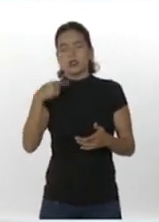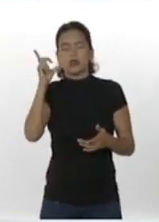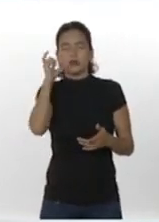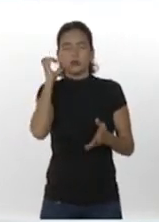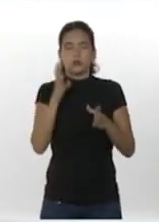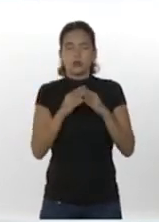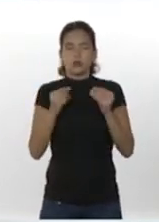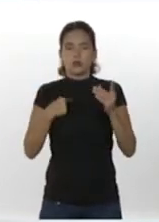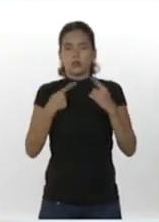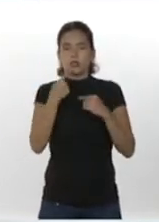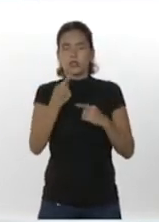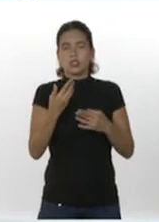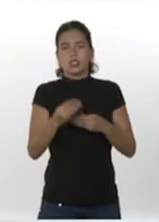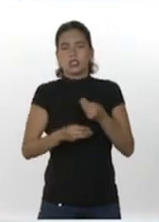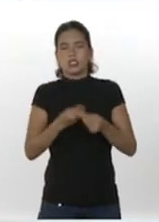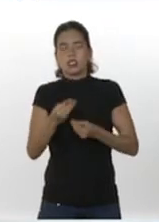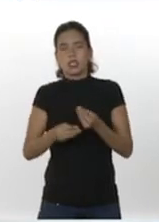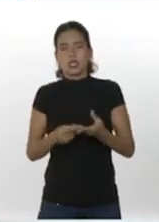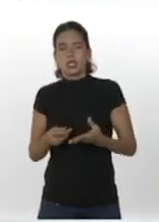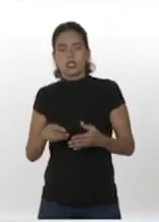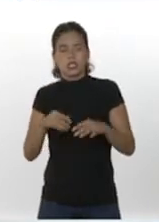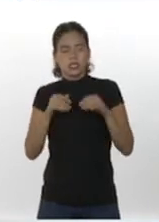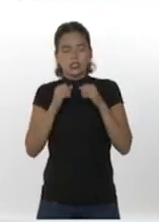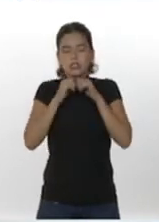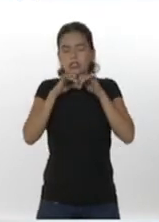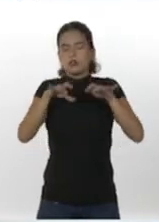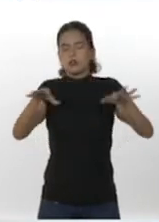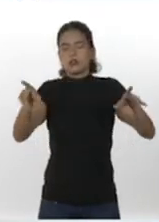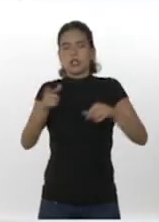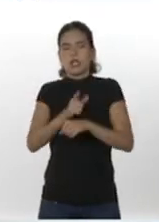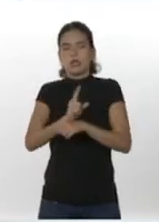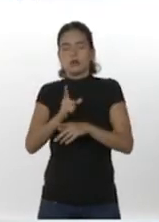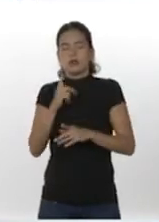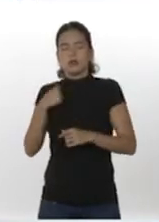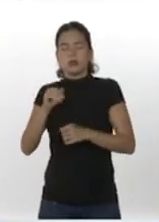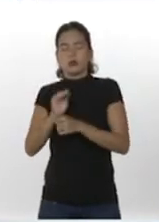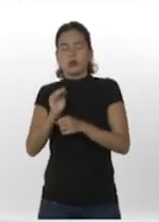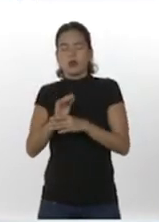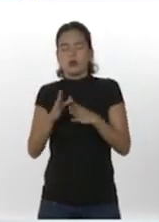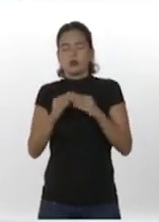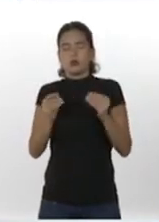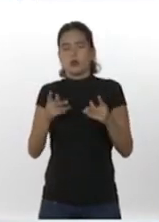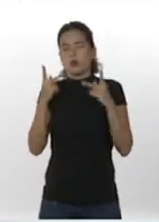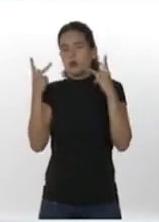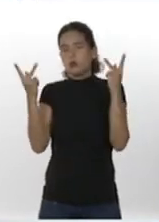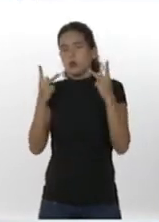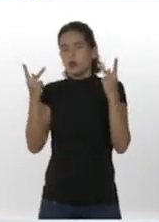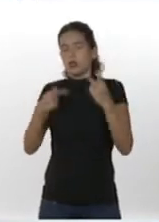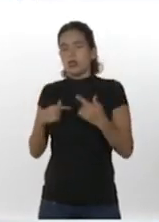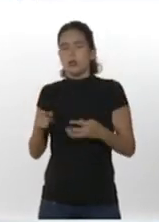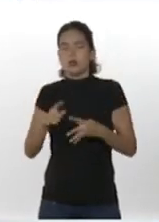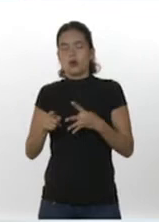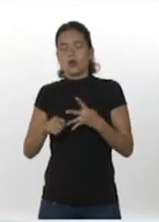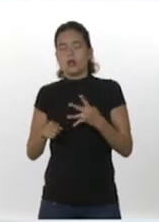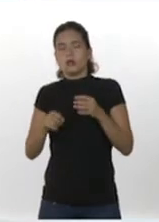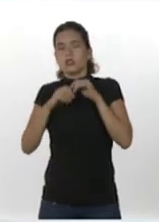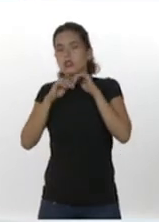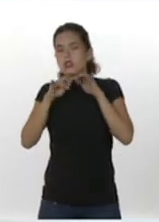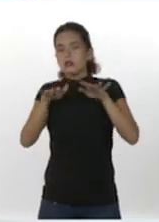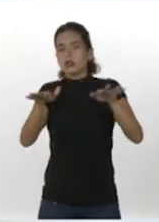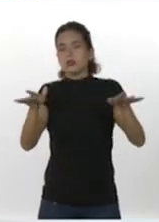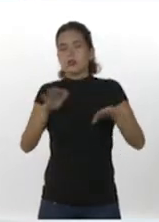frase cuando decimos se hace viral, por eso es que tenemos que tener sumo cuidado con las cosas que publicamos y con las cosas que difundimos,